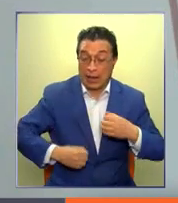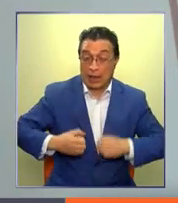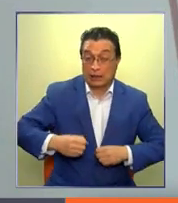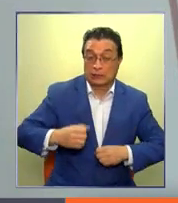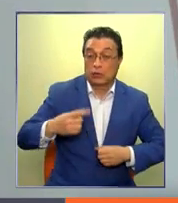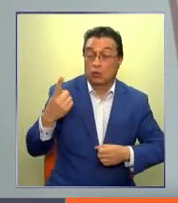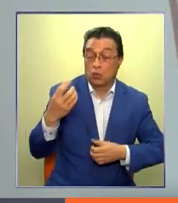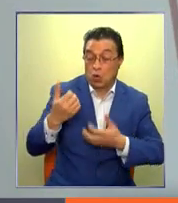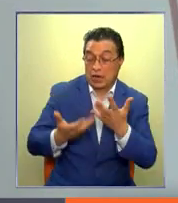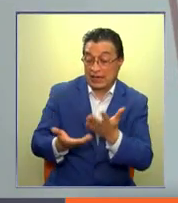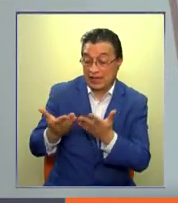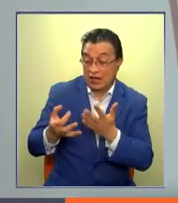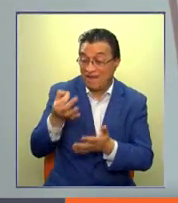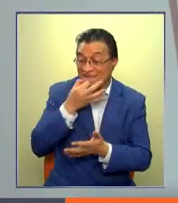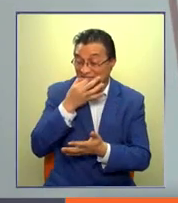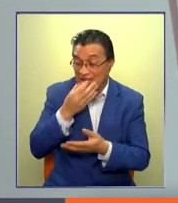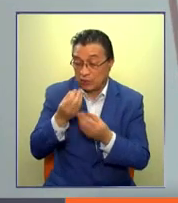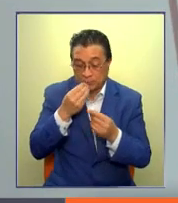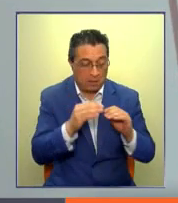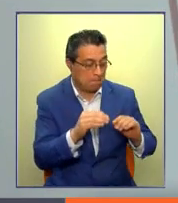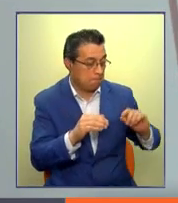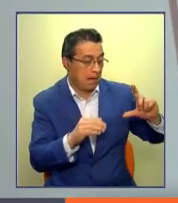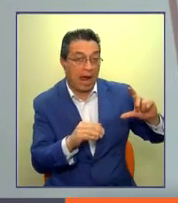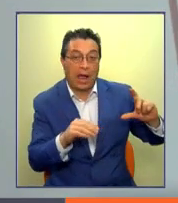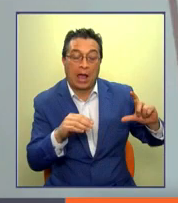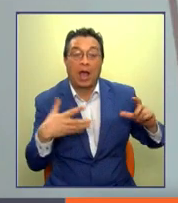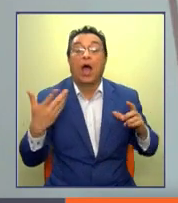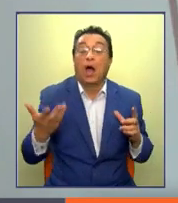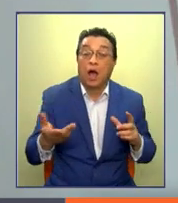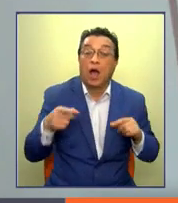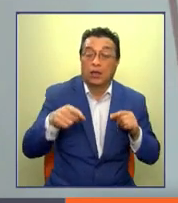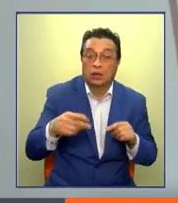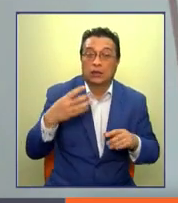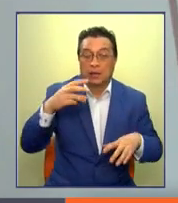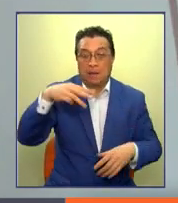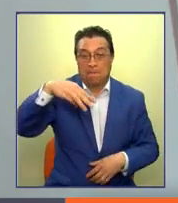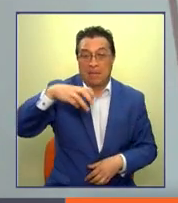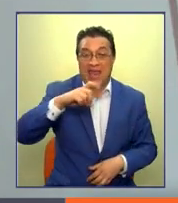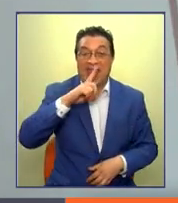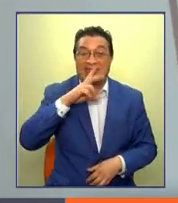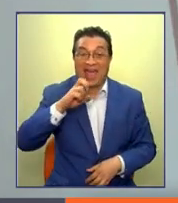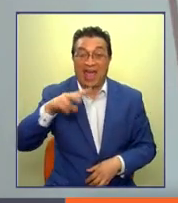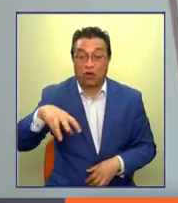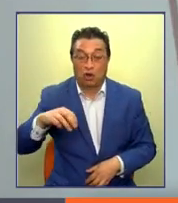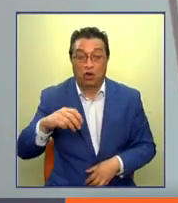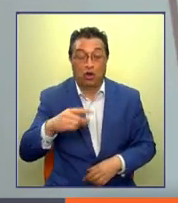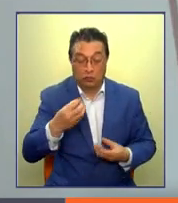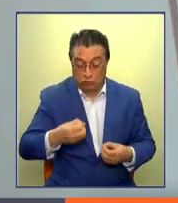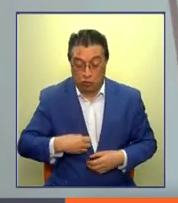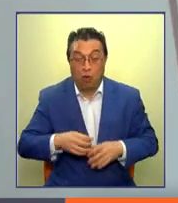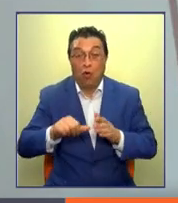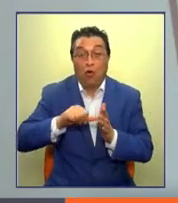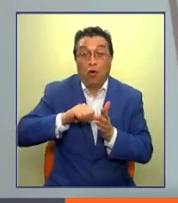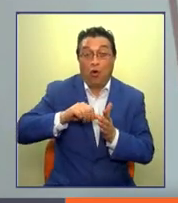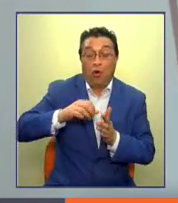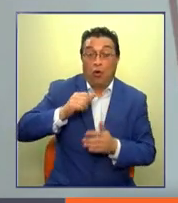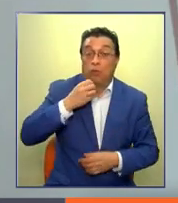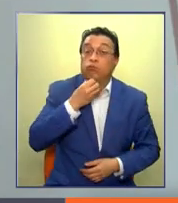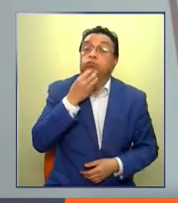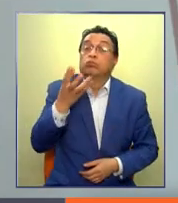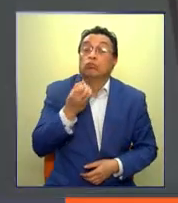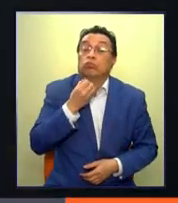kilo de pasto que consume es más alta. Y además la producción de metano por cada kilo que el animal consume baja hasta un